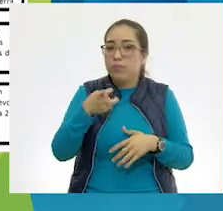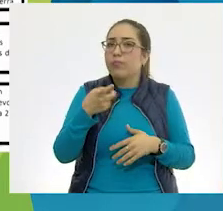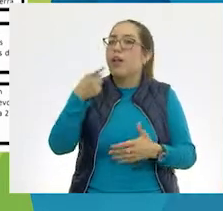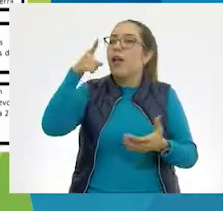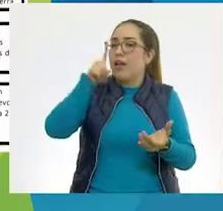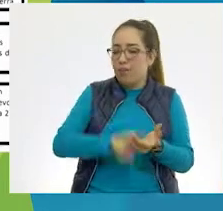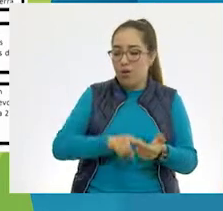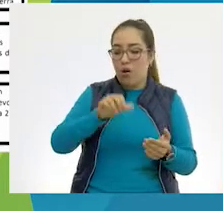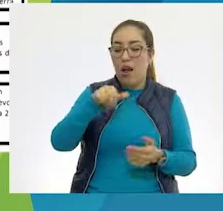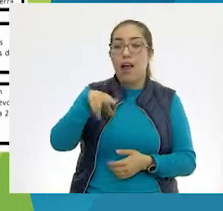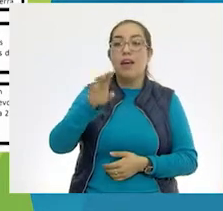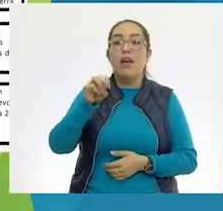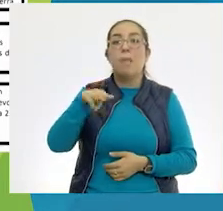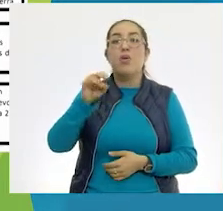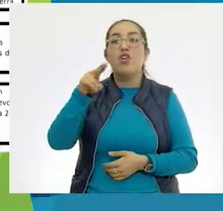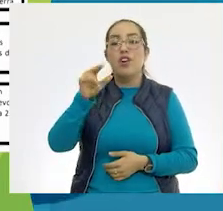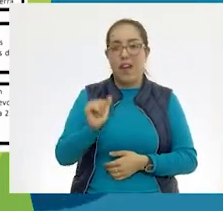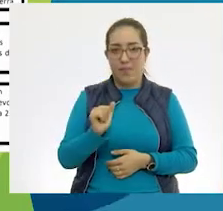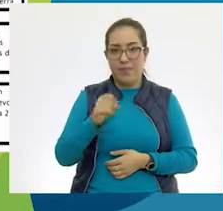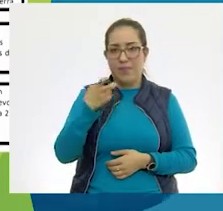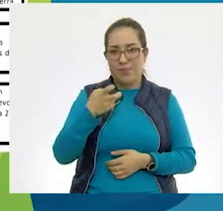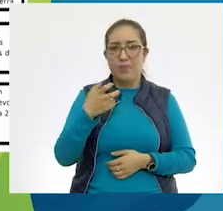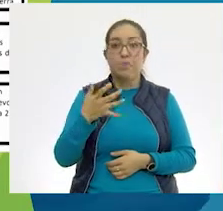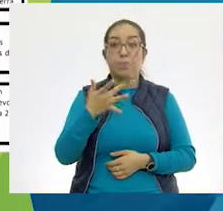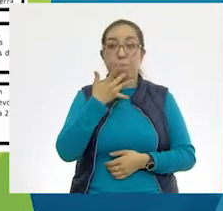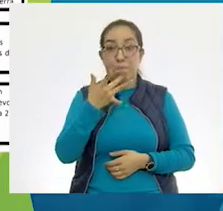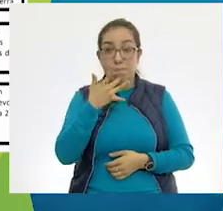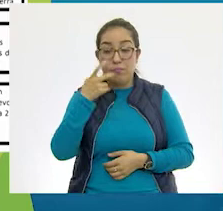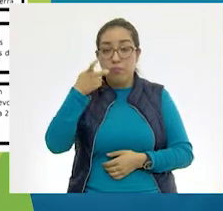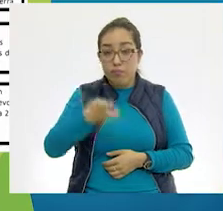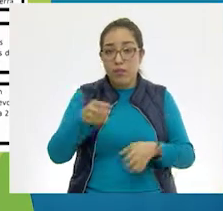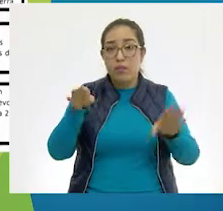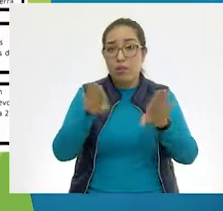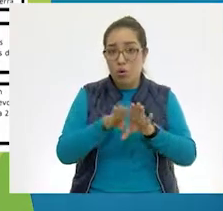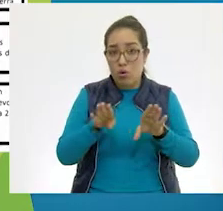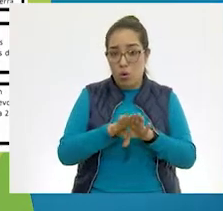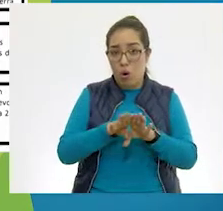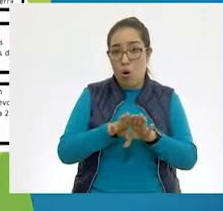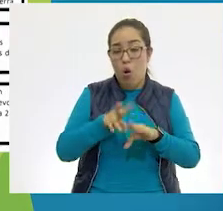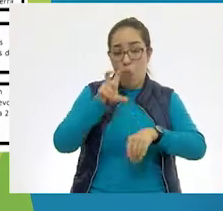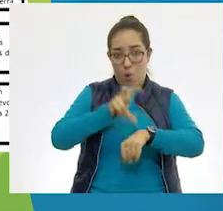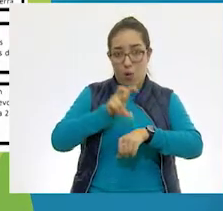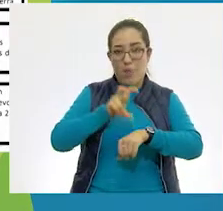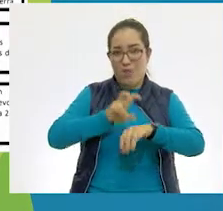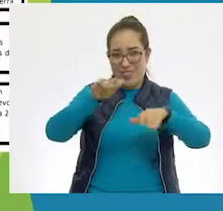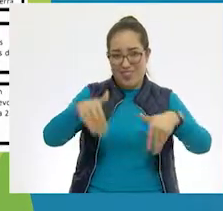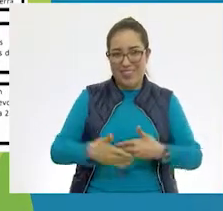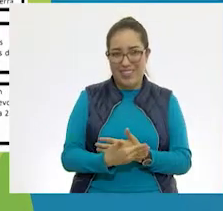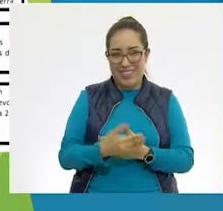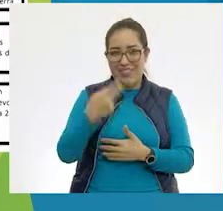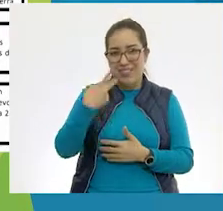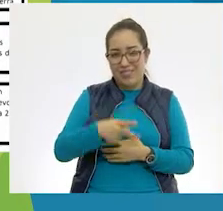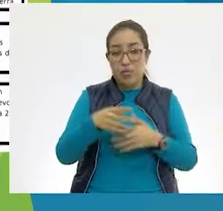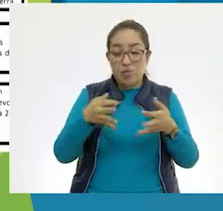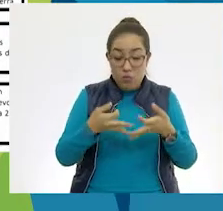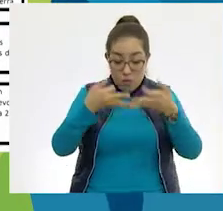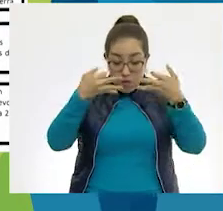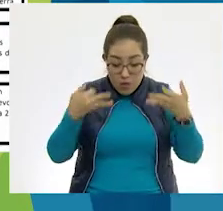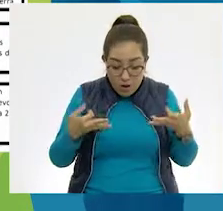de una anémona. Los reptiles son ovíparos, su fecundación es interna, depositan sus huevos en la